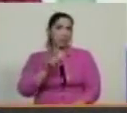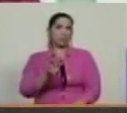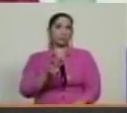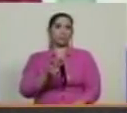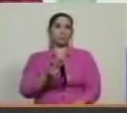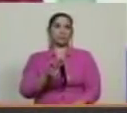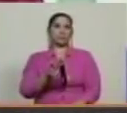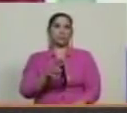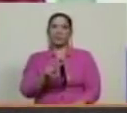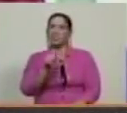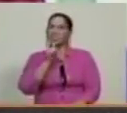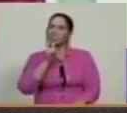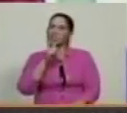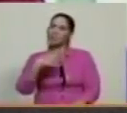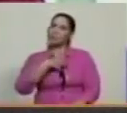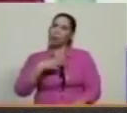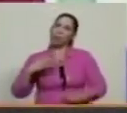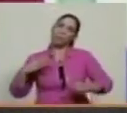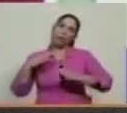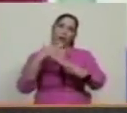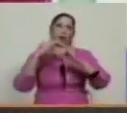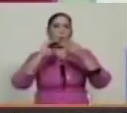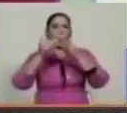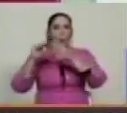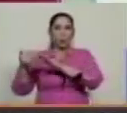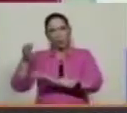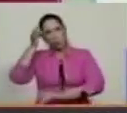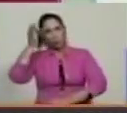¿quién puede parar a las comunas y a los consejos comunales?